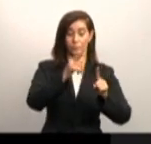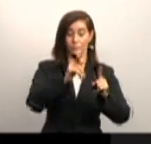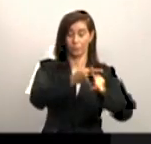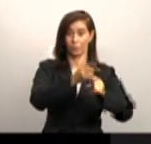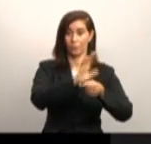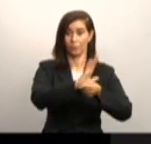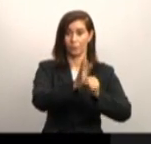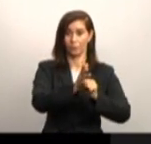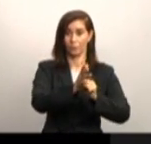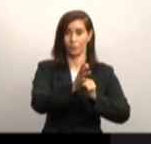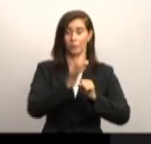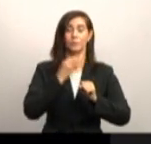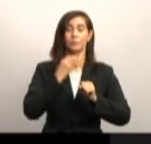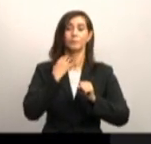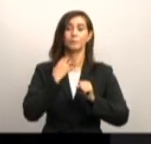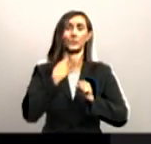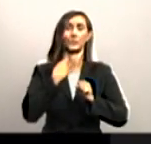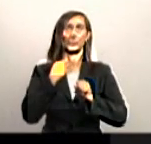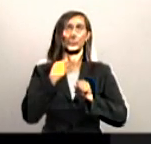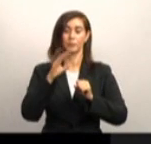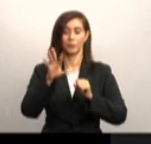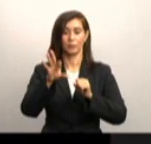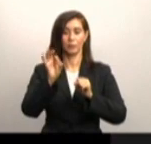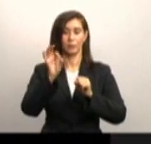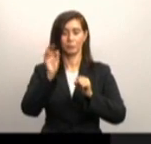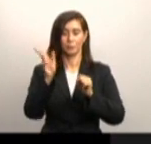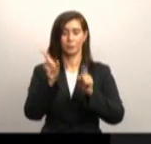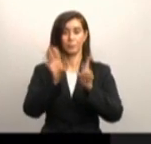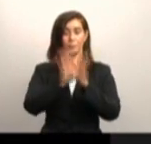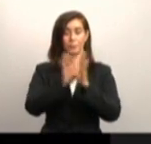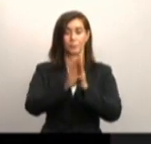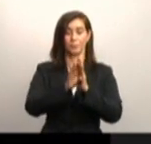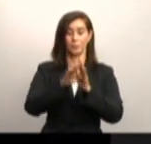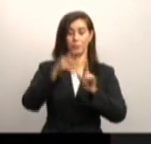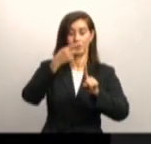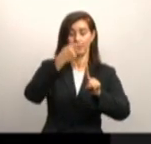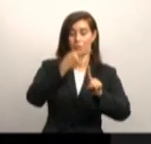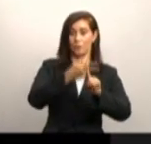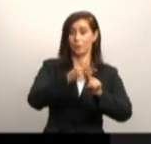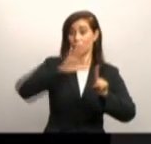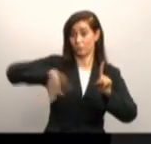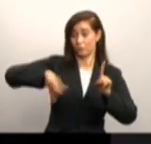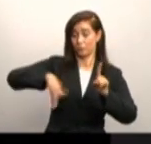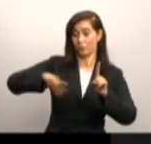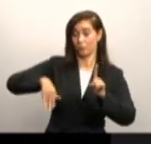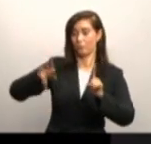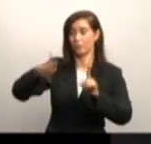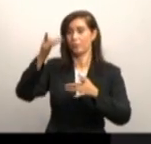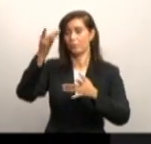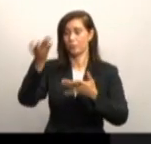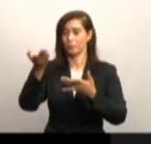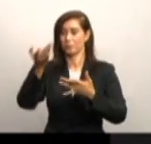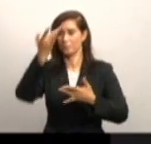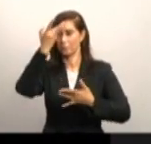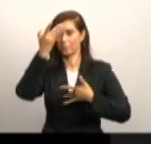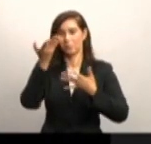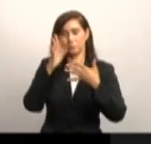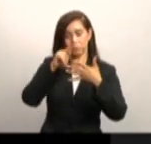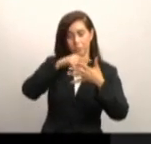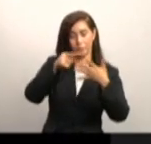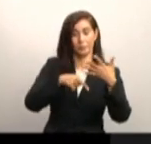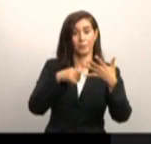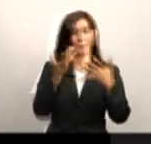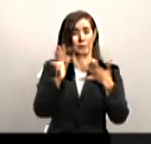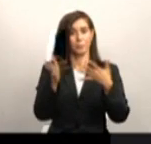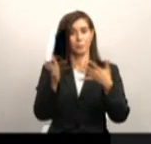a personas sospechosas, ya sea que estén en hospitales y en centros de salud y no se le haya diagnosticado que tiene la